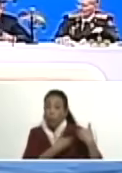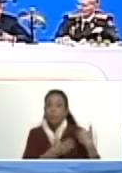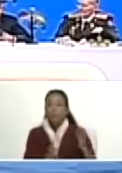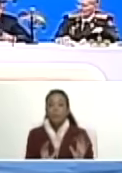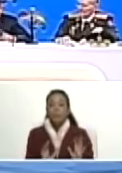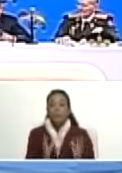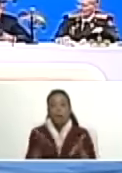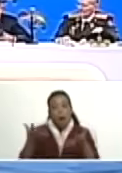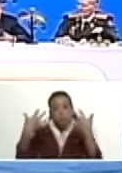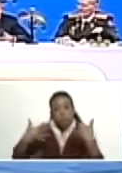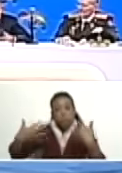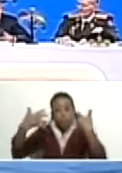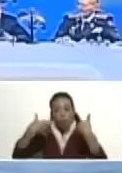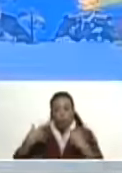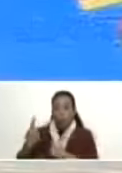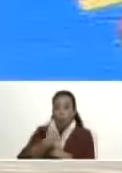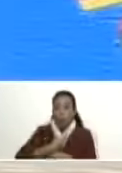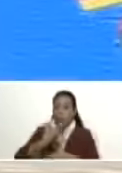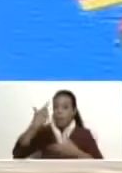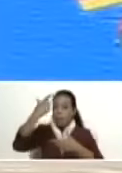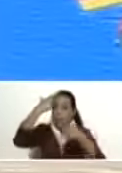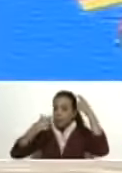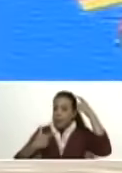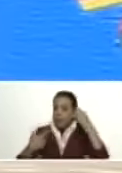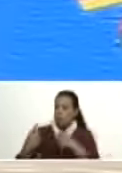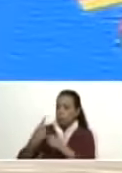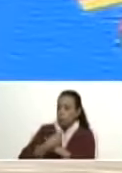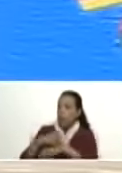las orientaciones y órdenes del comandante Chávez